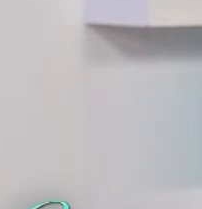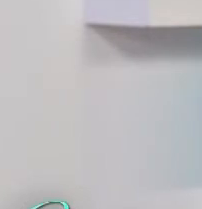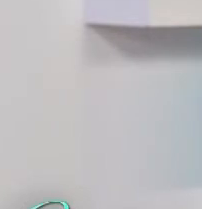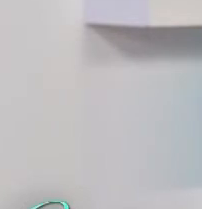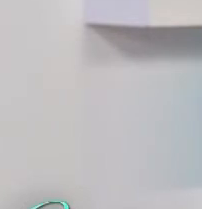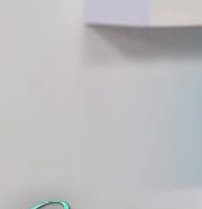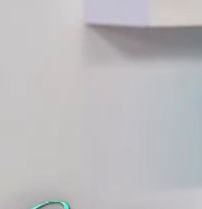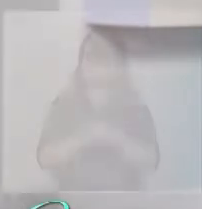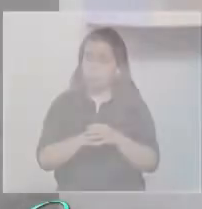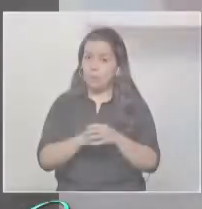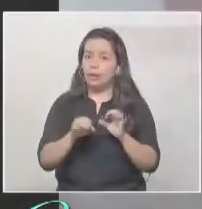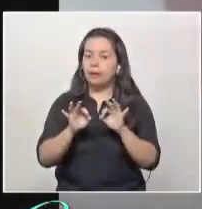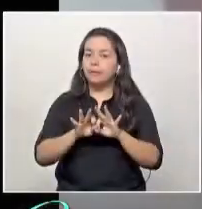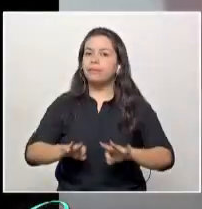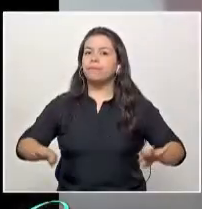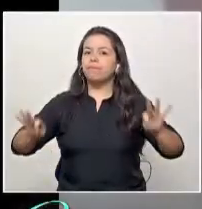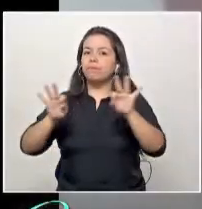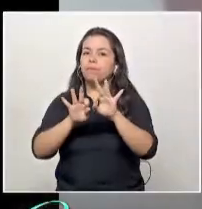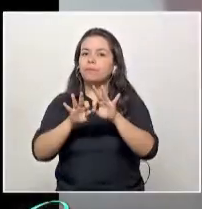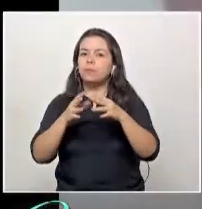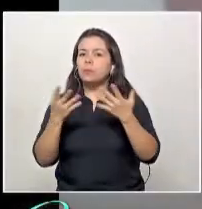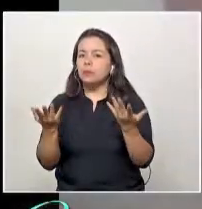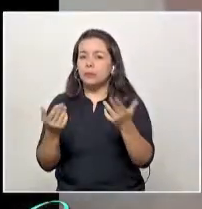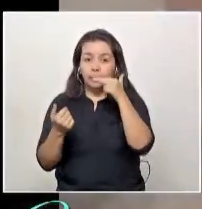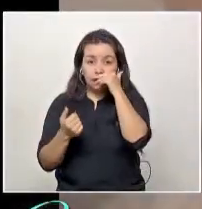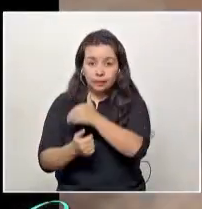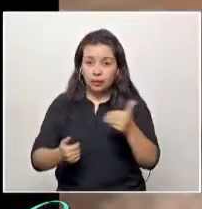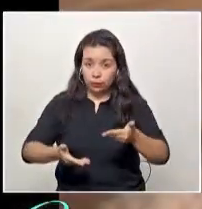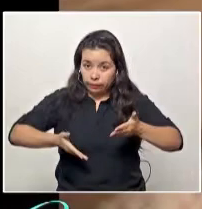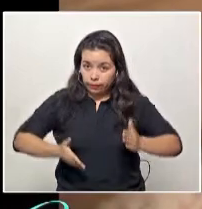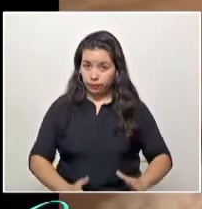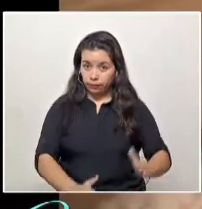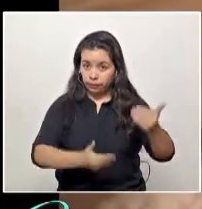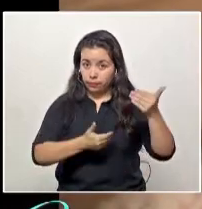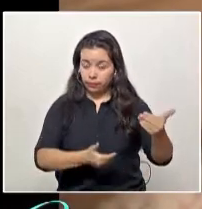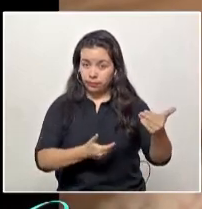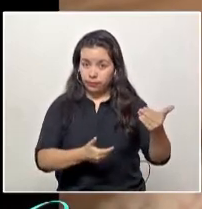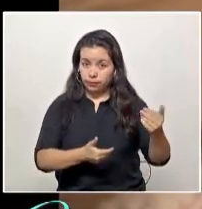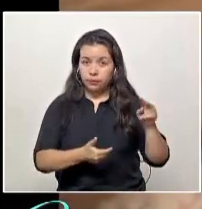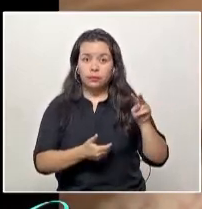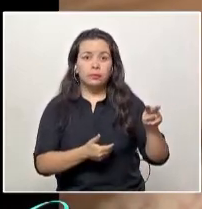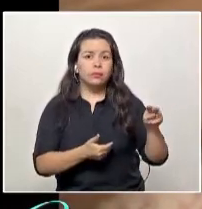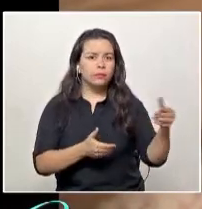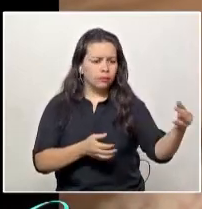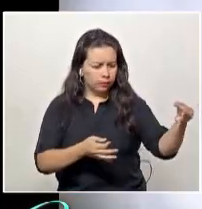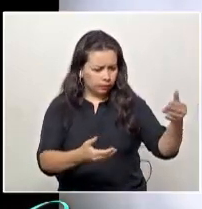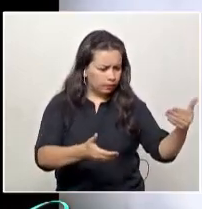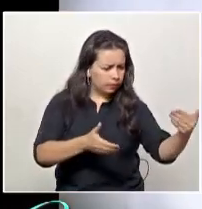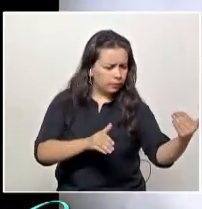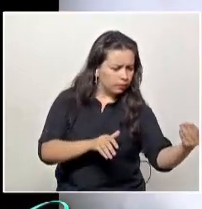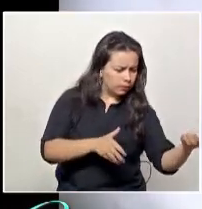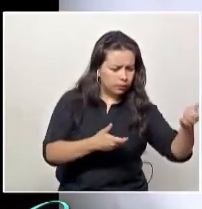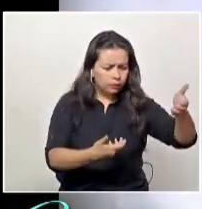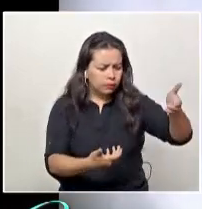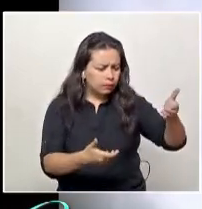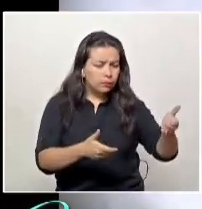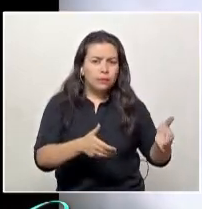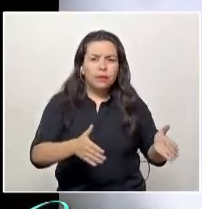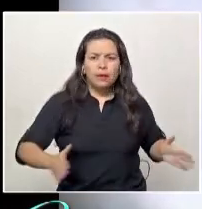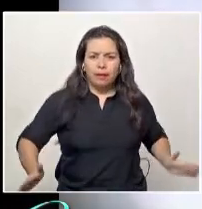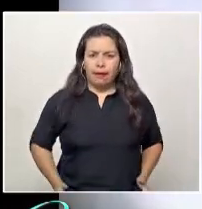que cuando los niños nazcan tengan una muy buena evaluación clínica de las